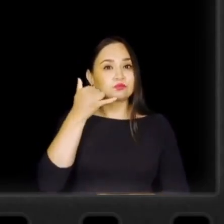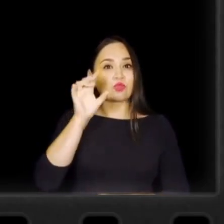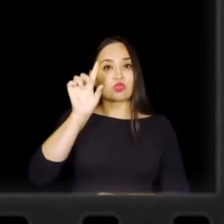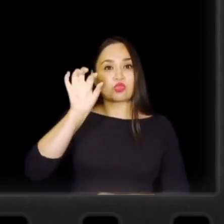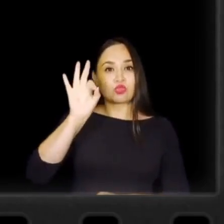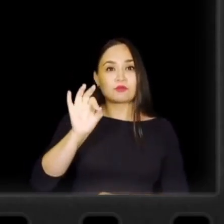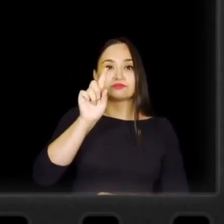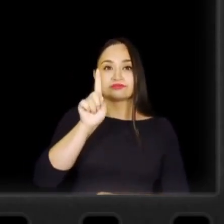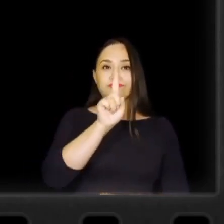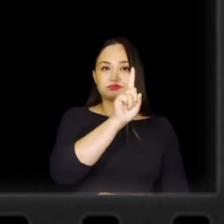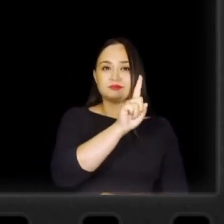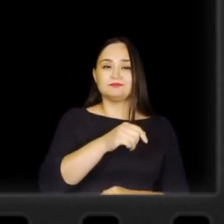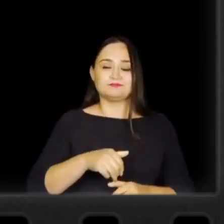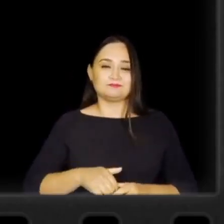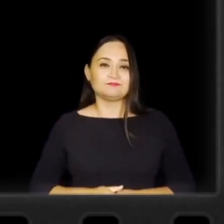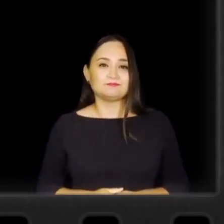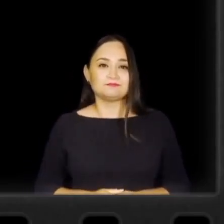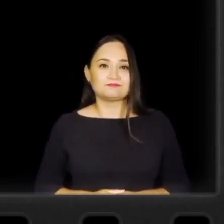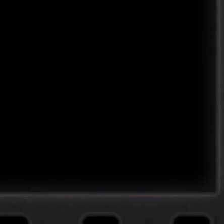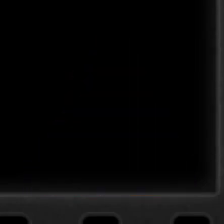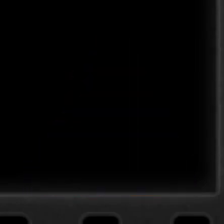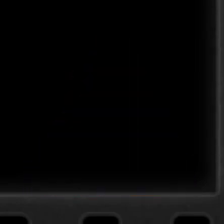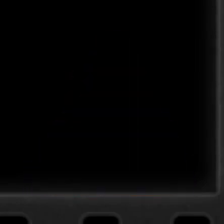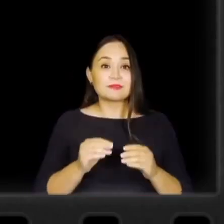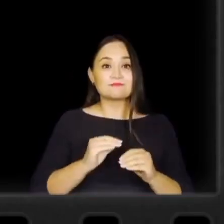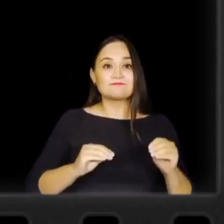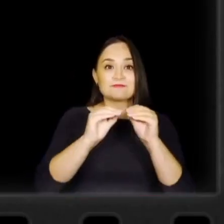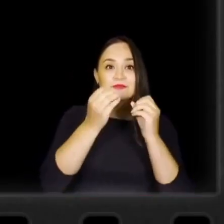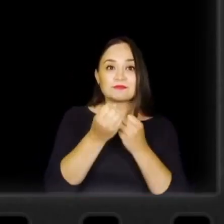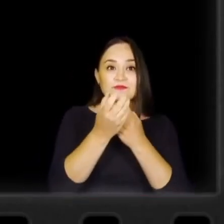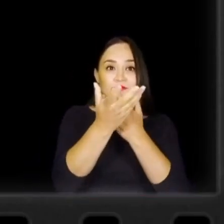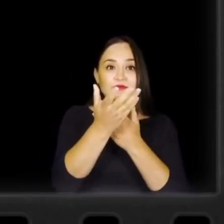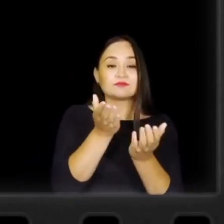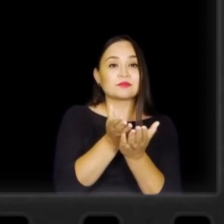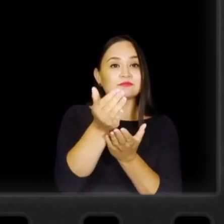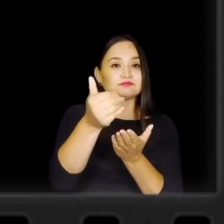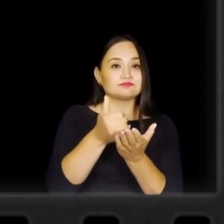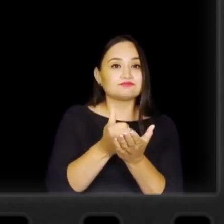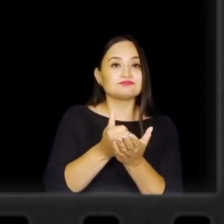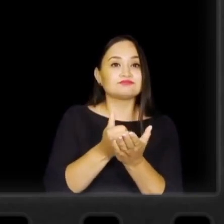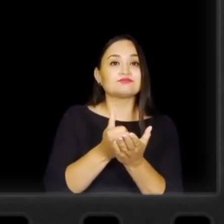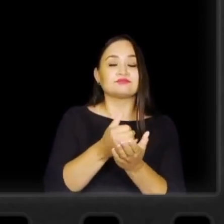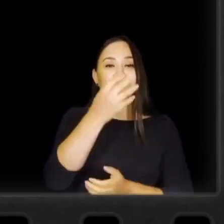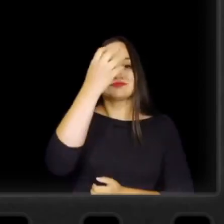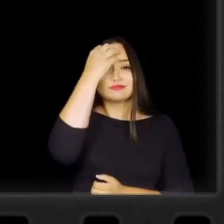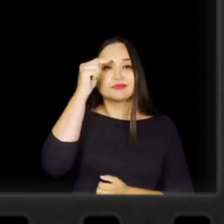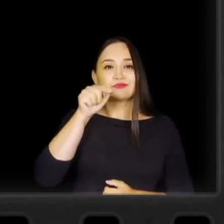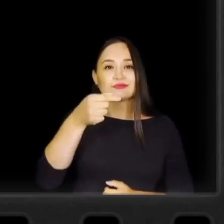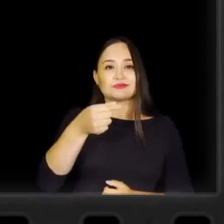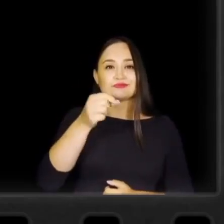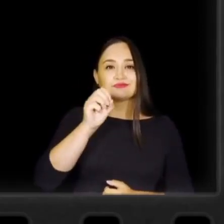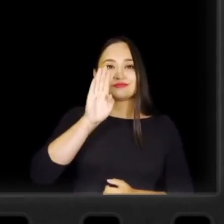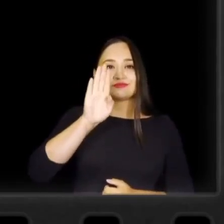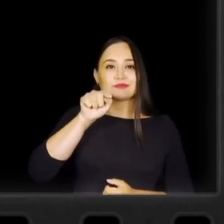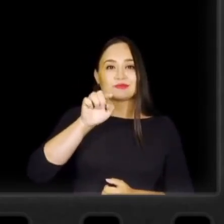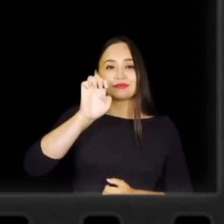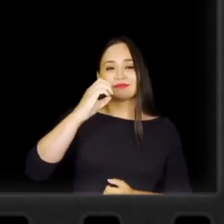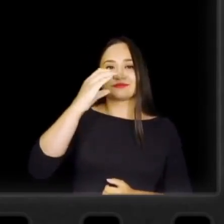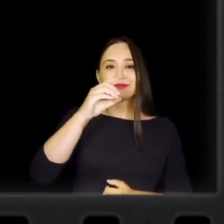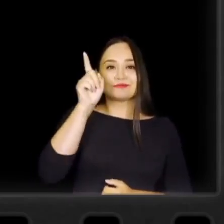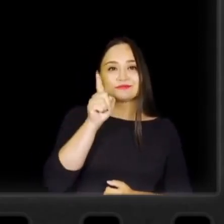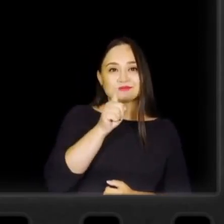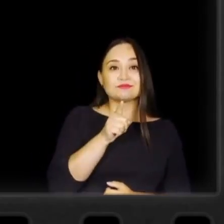Policía Nacional o al EQ 911. Para más información, accede a